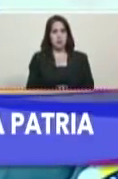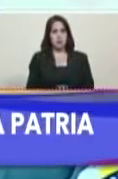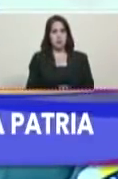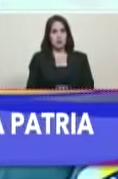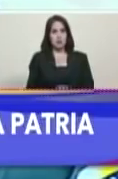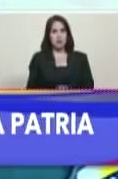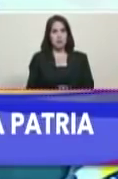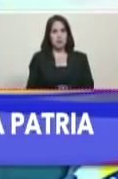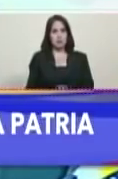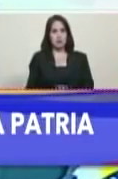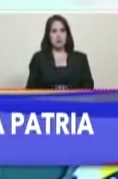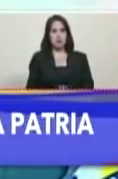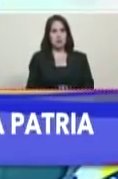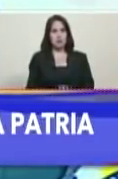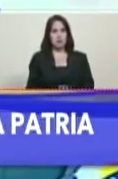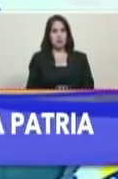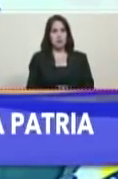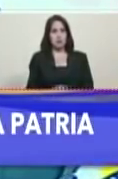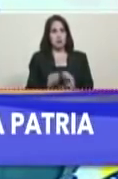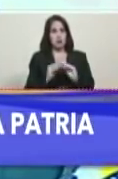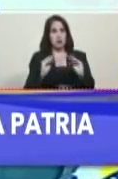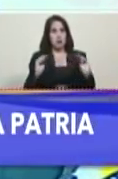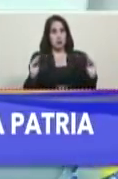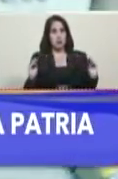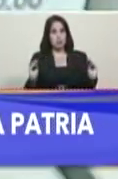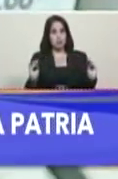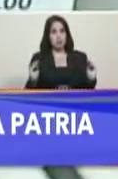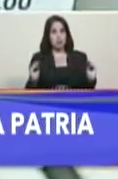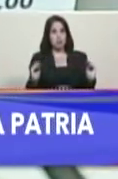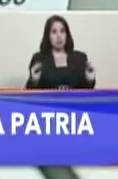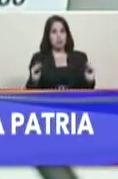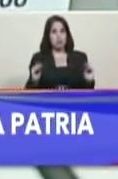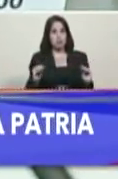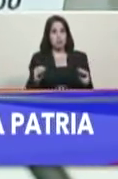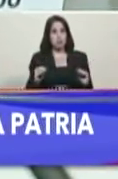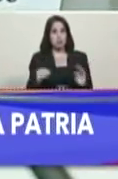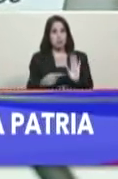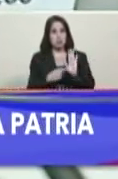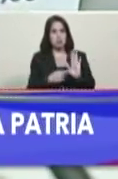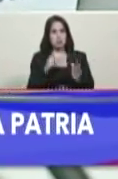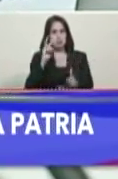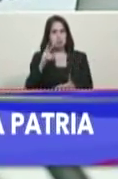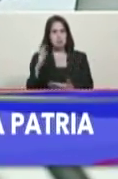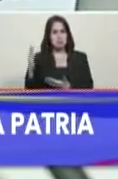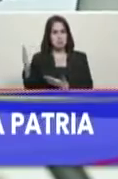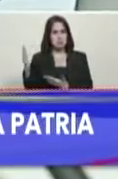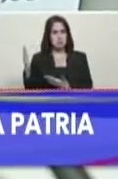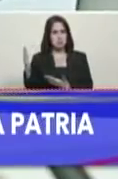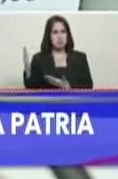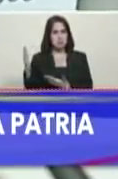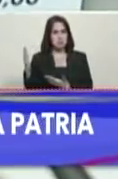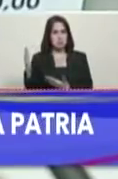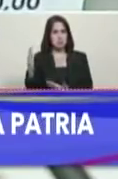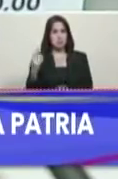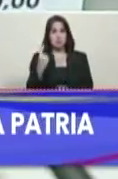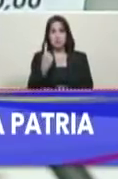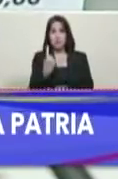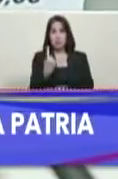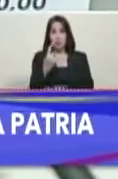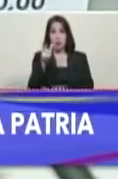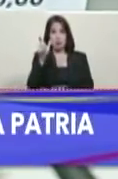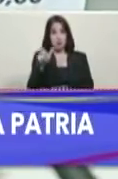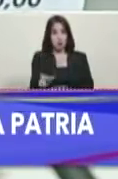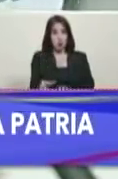Aquí está la nueva tabla, lo anuncio, para que la reproduzcan. Aquel hogar que tenga un solo